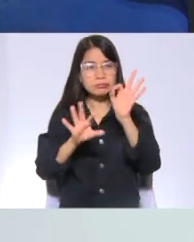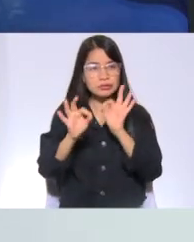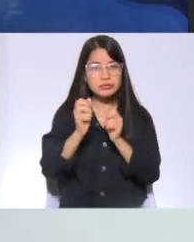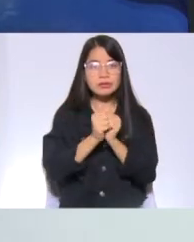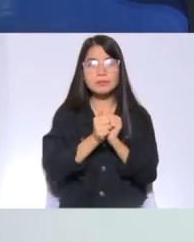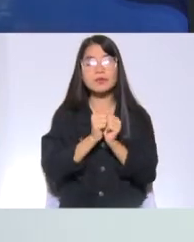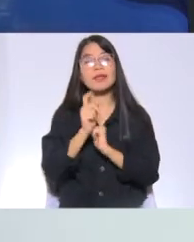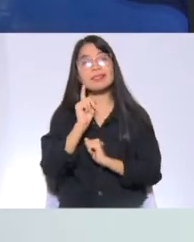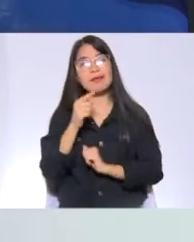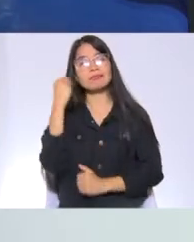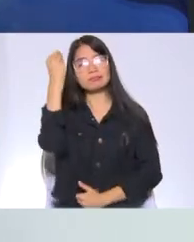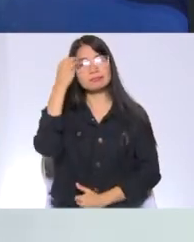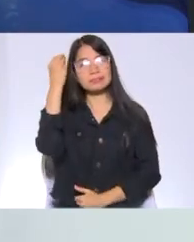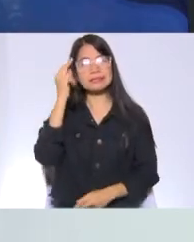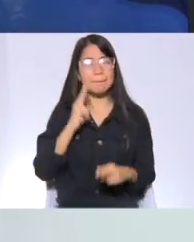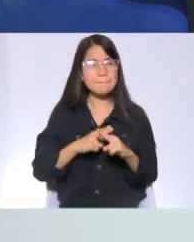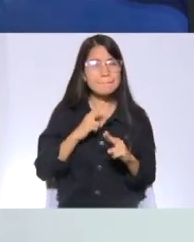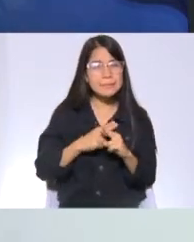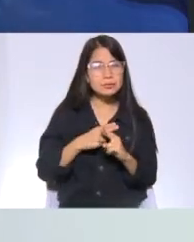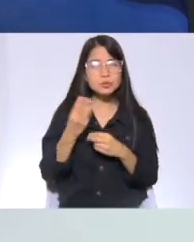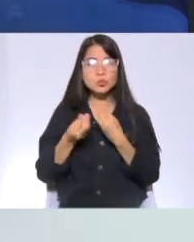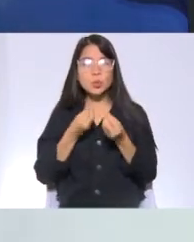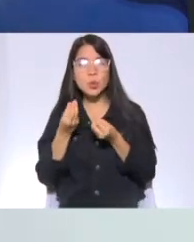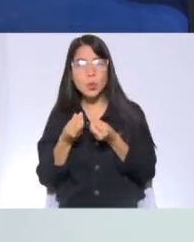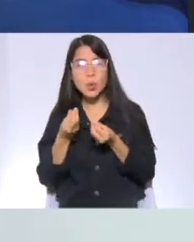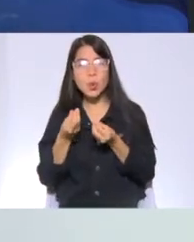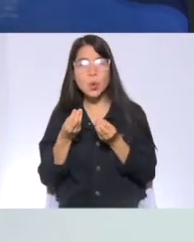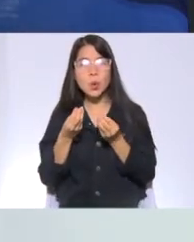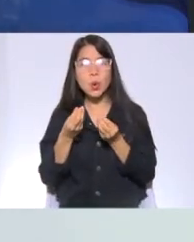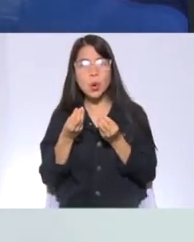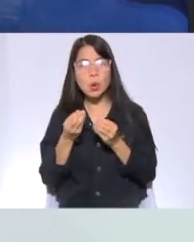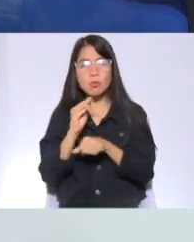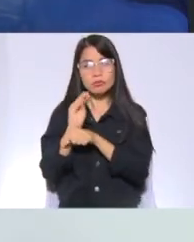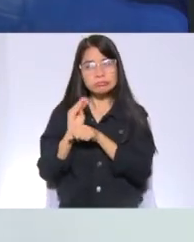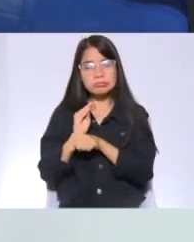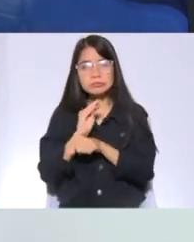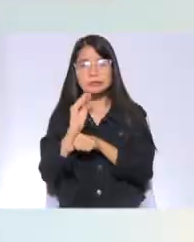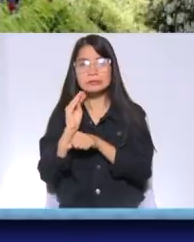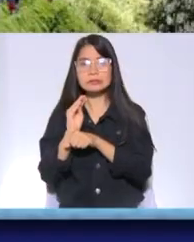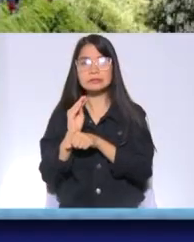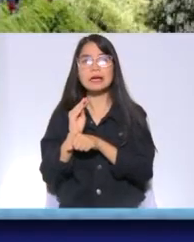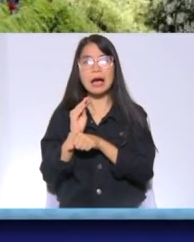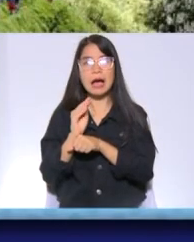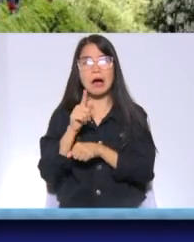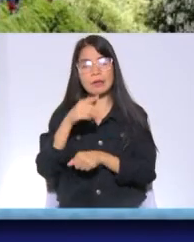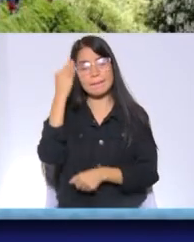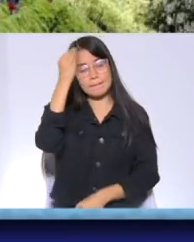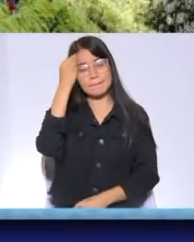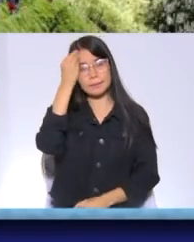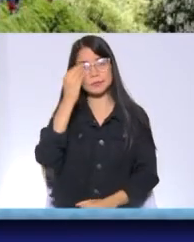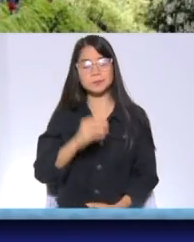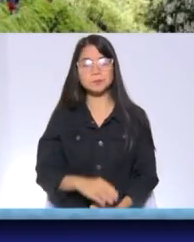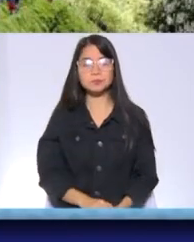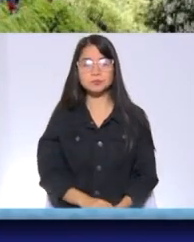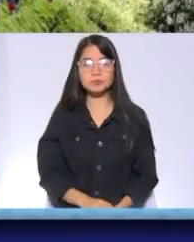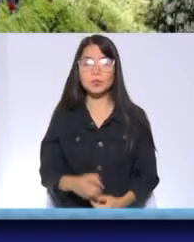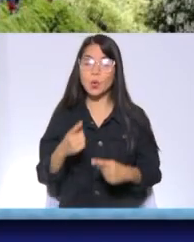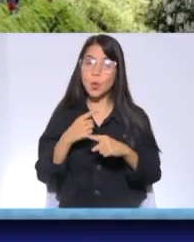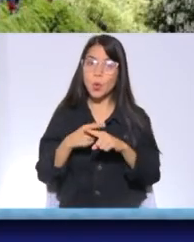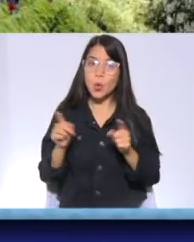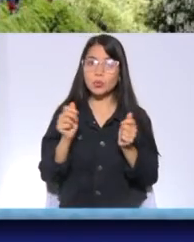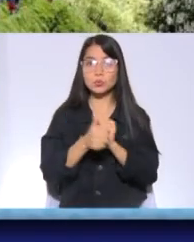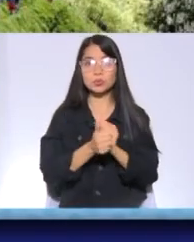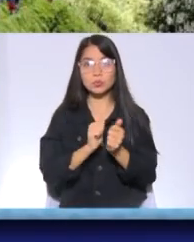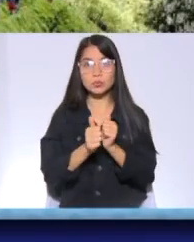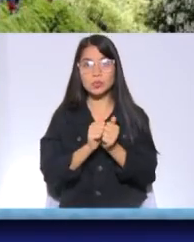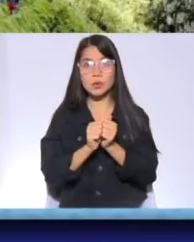ustedes estar corriendo para practicar esa determinada disciplina. Vamos a revisar otros deportes que no son